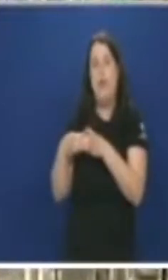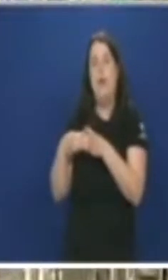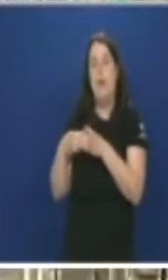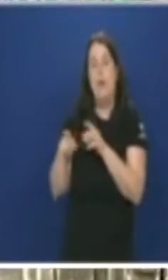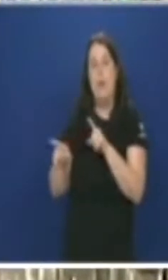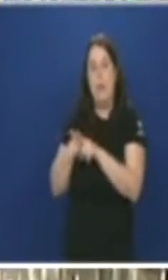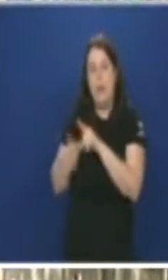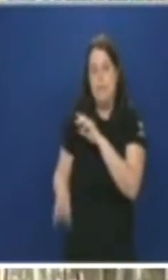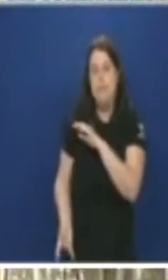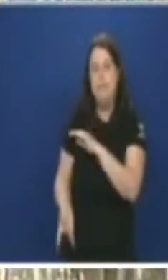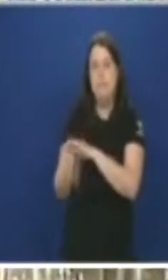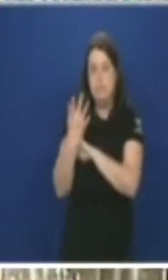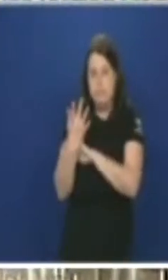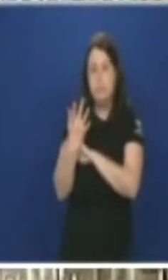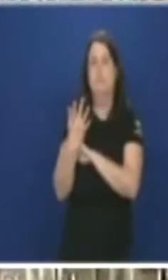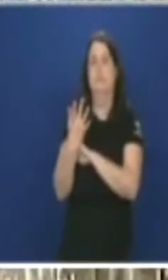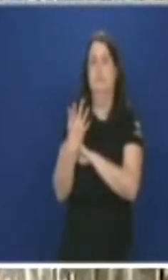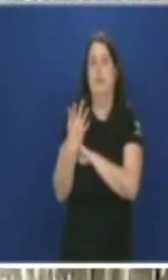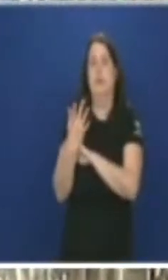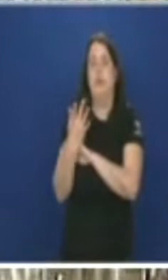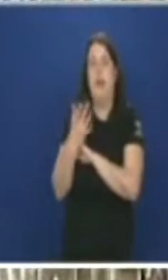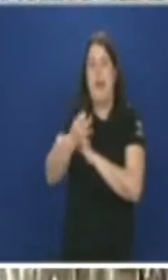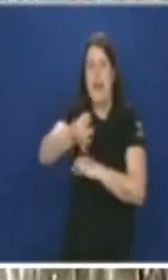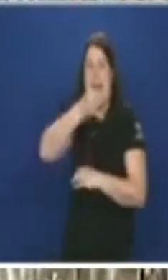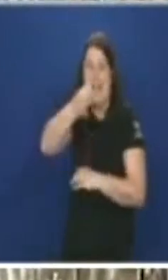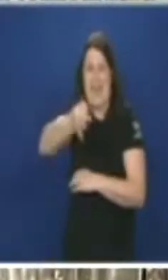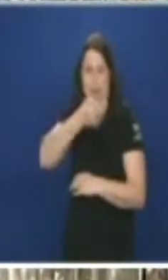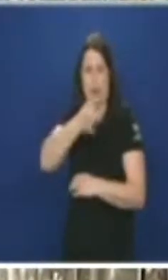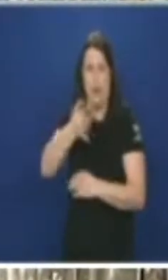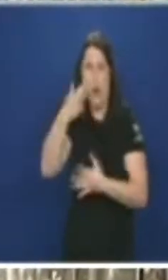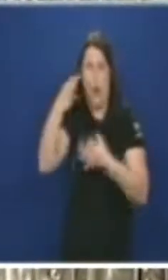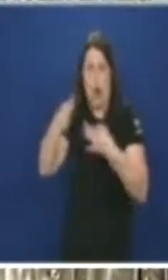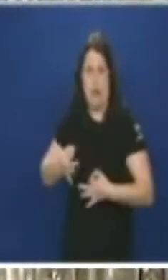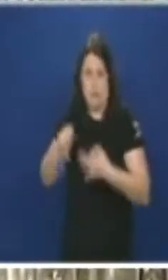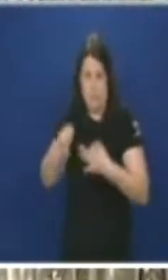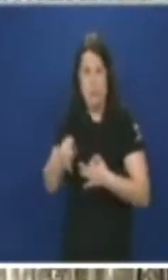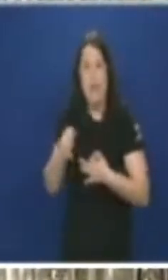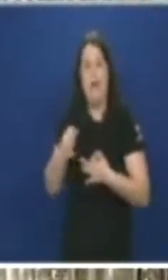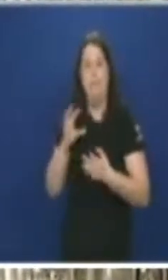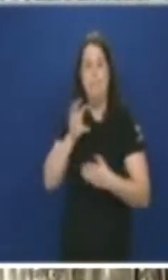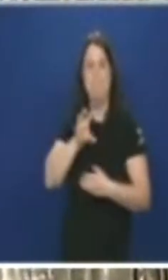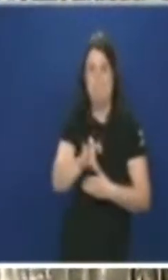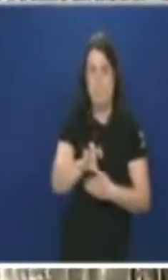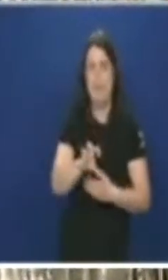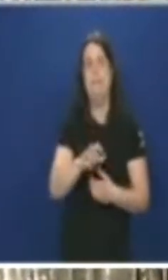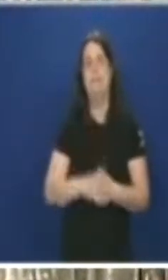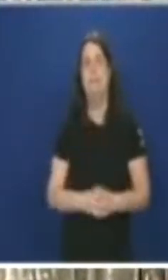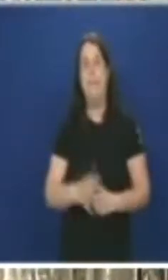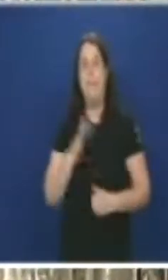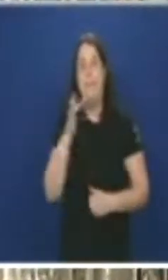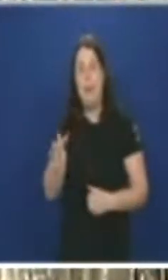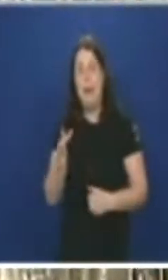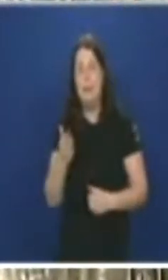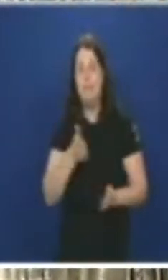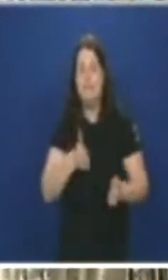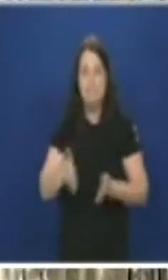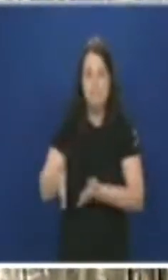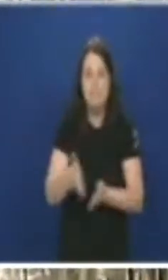construir un relato coherente sobre o noso país e de sinalar o